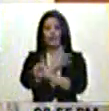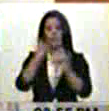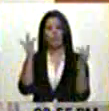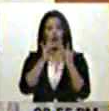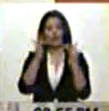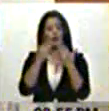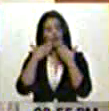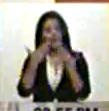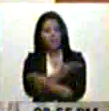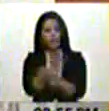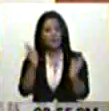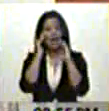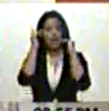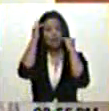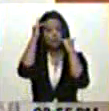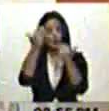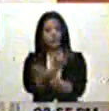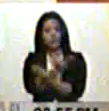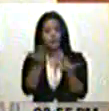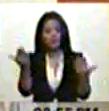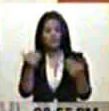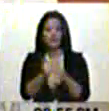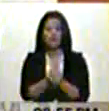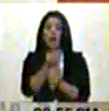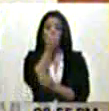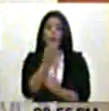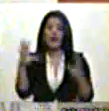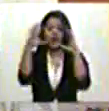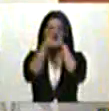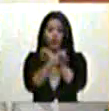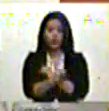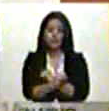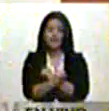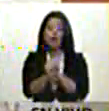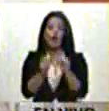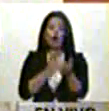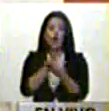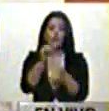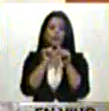Gracias a todos y a todas por su atención. Buenas noches y seguiremos informando.